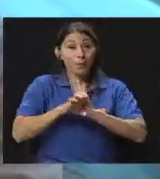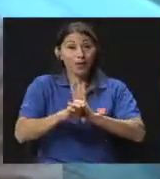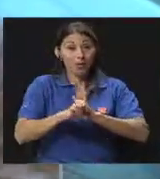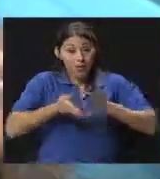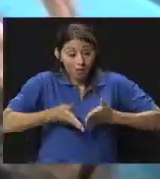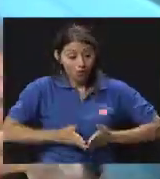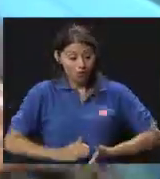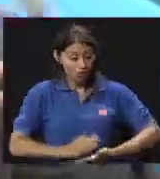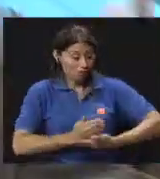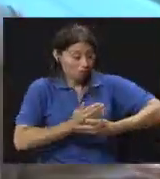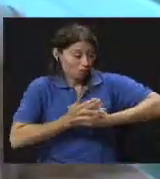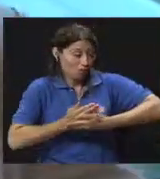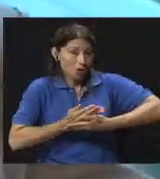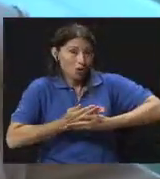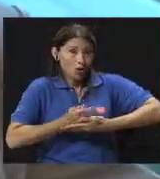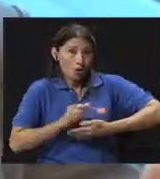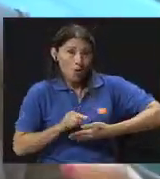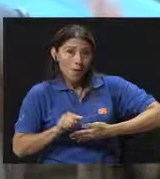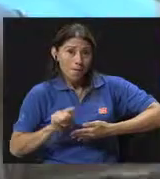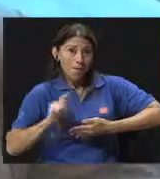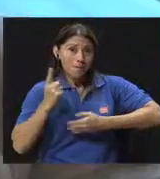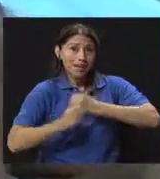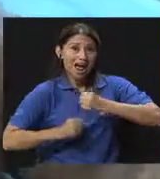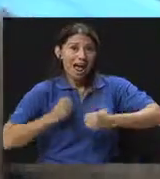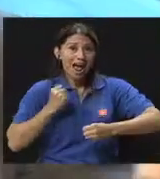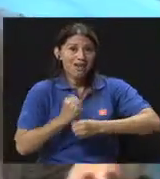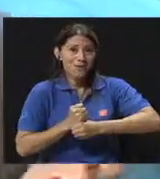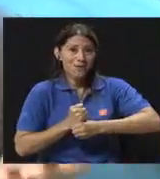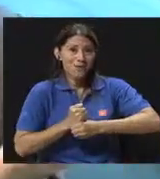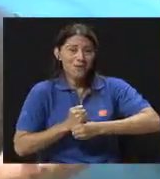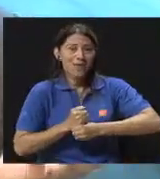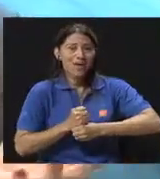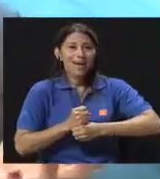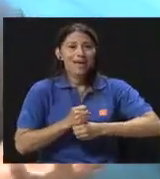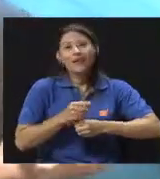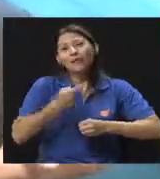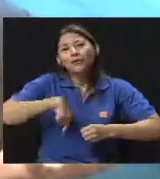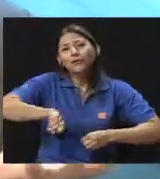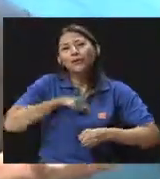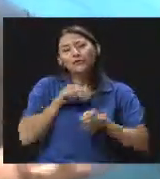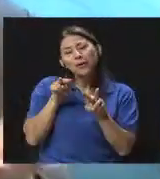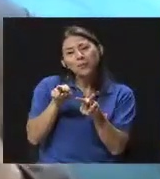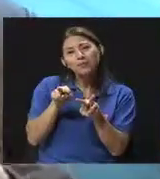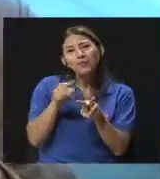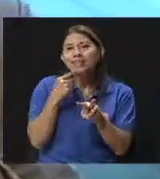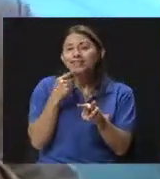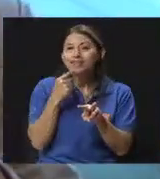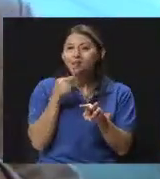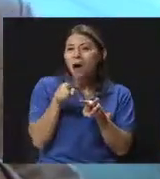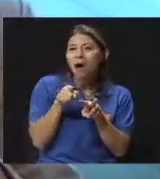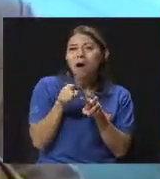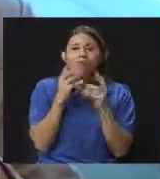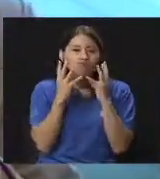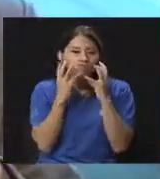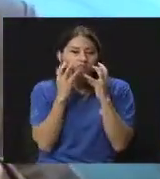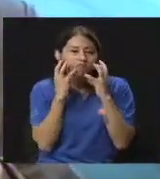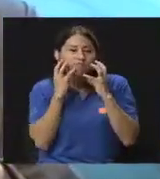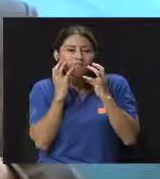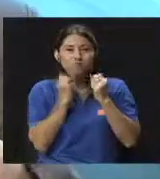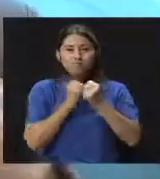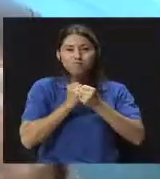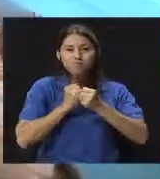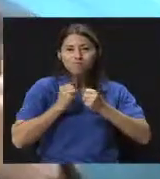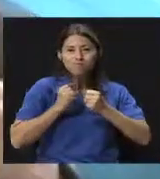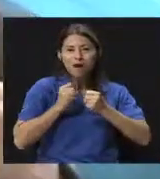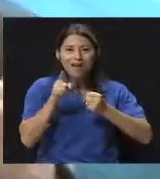vida, tener un niño rollizo, gordito en nuestros términos caseros, significa salud. Pero hay